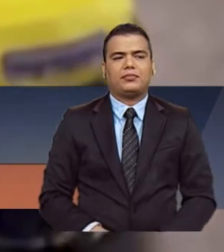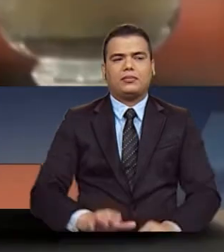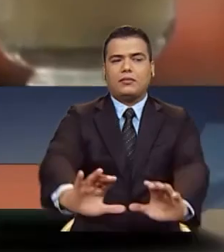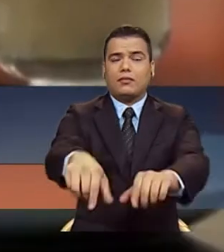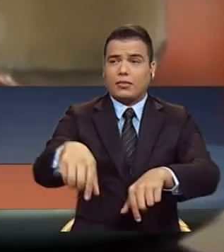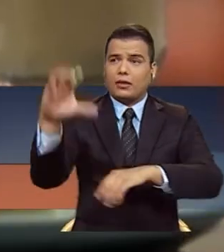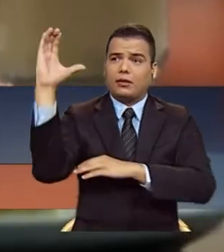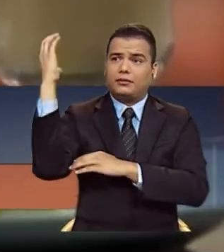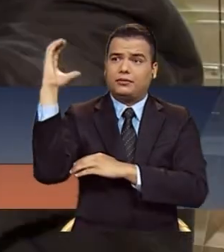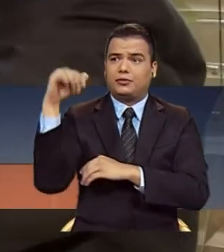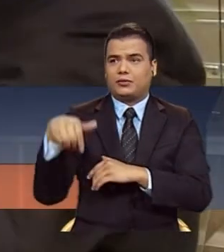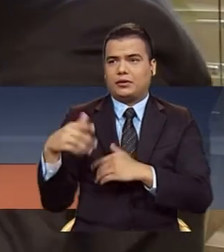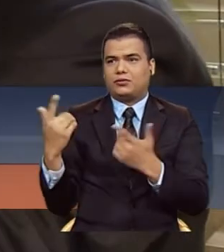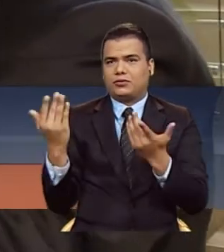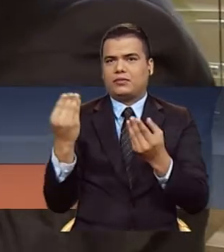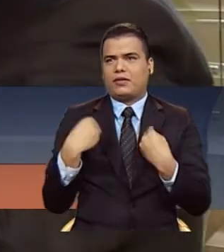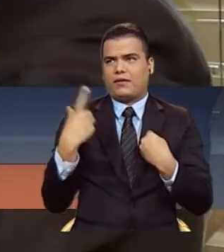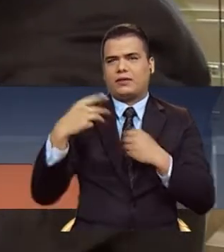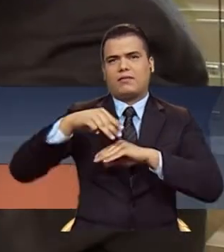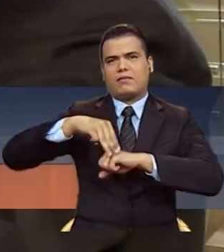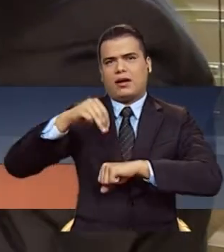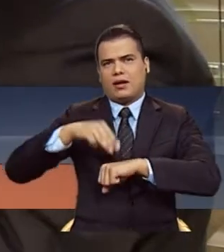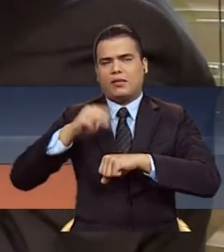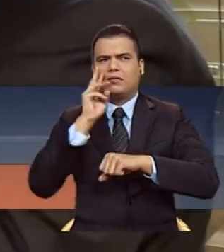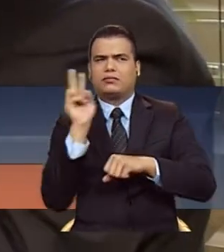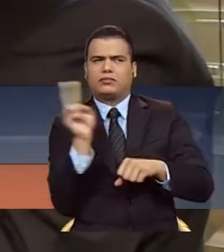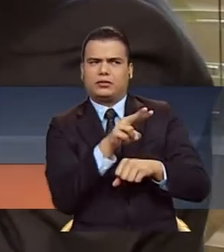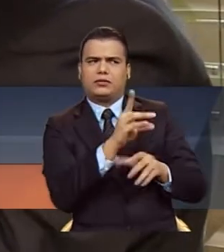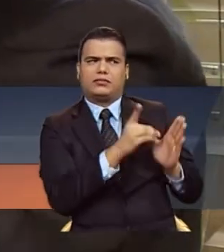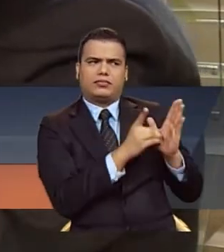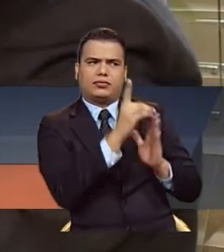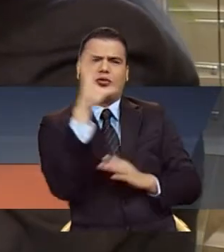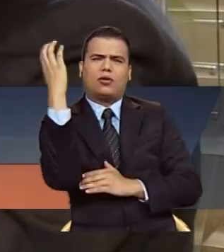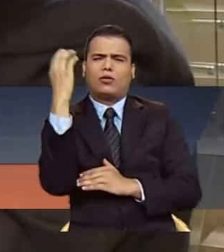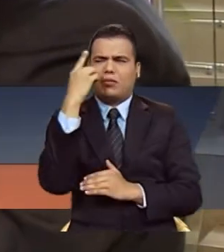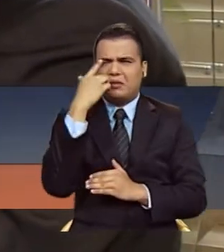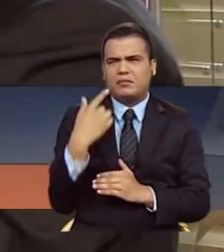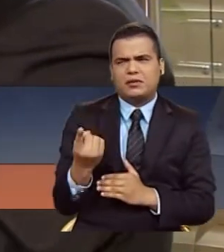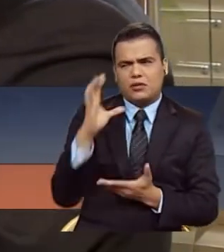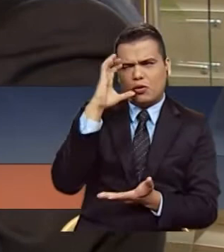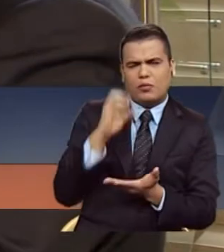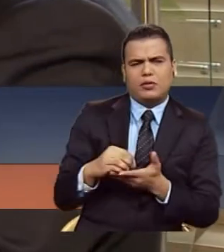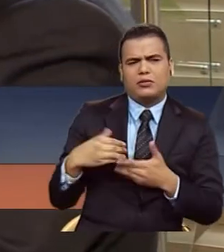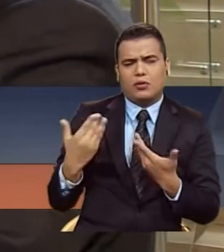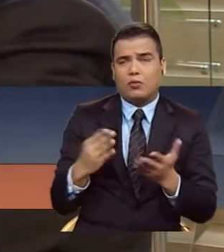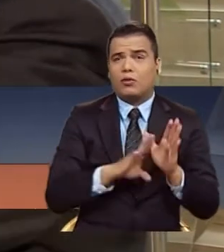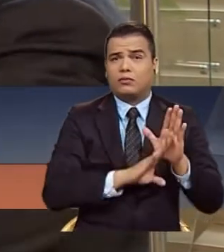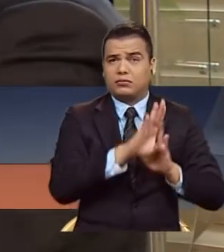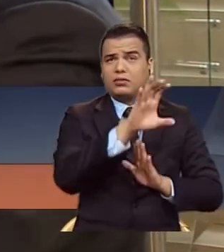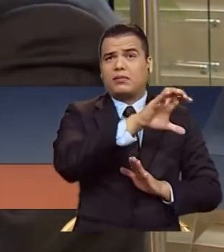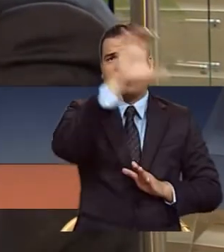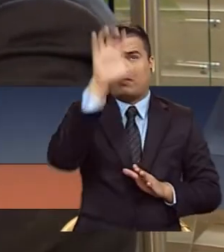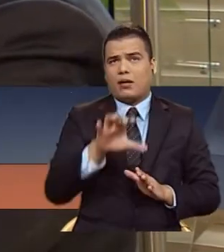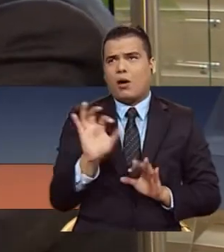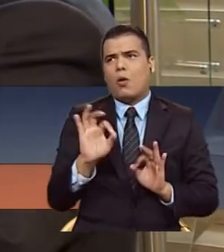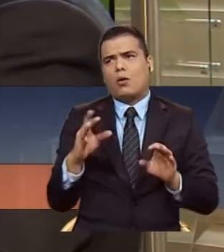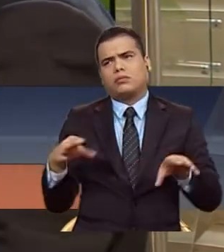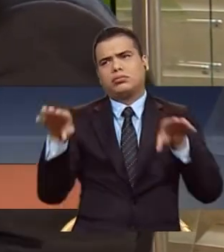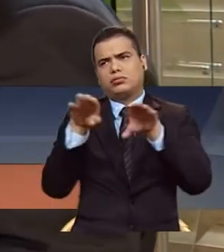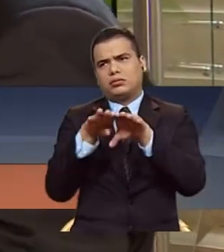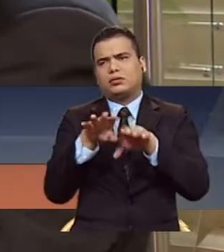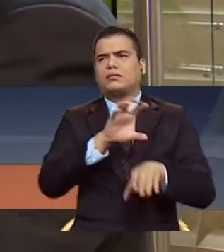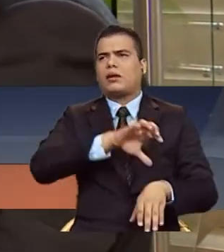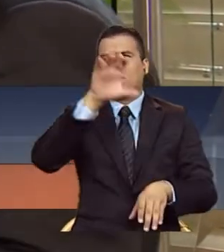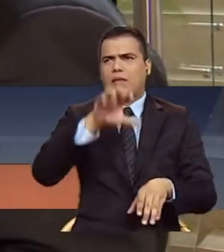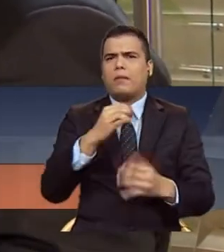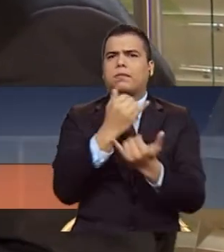que está desde Miami viendo todo el desarrollo, ¿cómo está Colombia en ese sentido? hay más avances en otros países o estamos a la par de otros países del